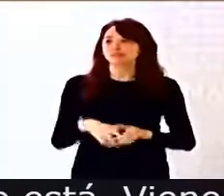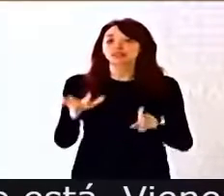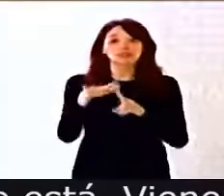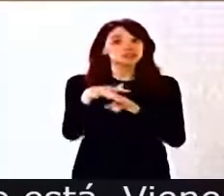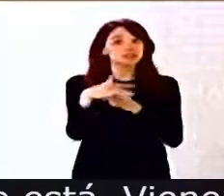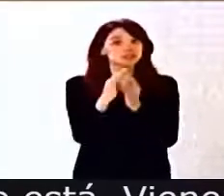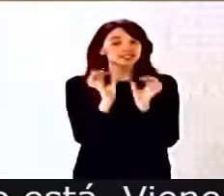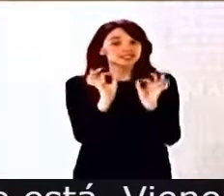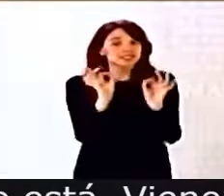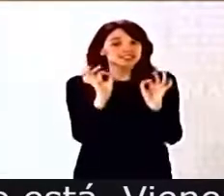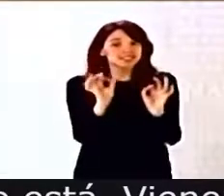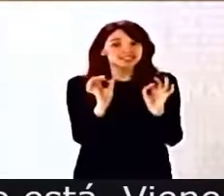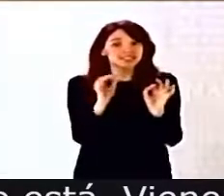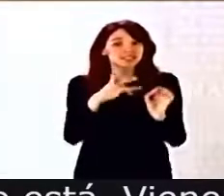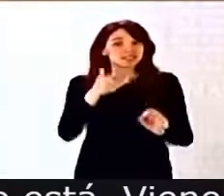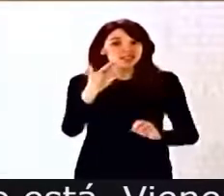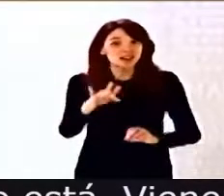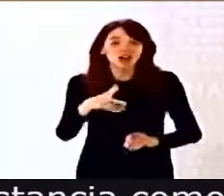circunstancia como excepción.